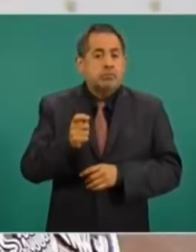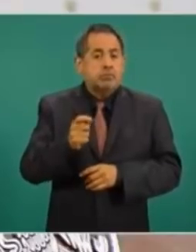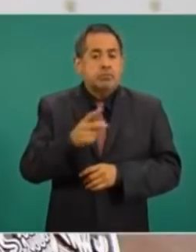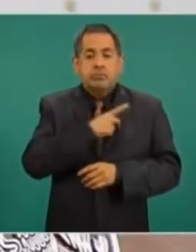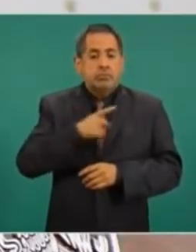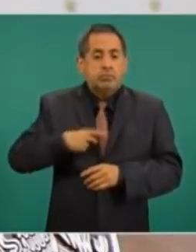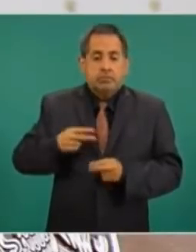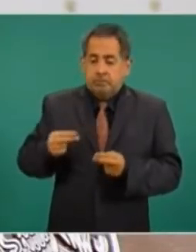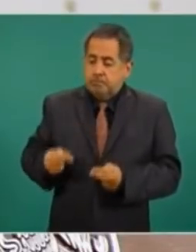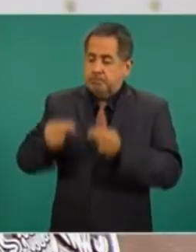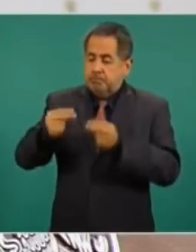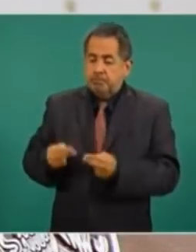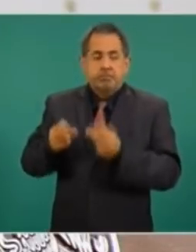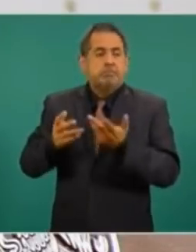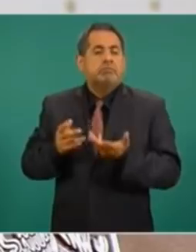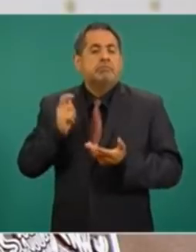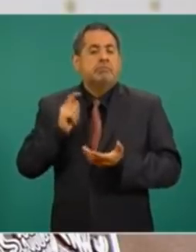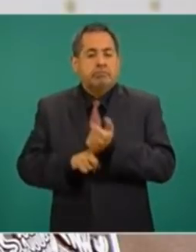comercio,